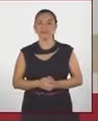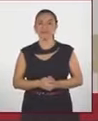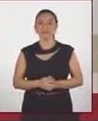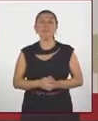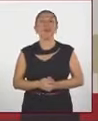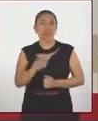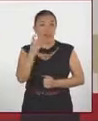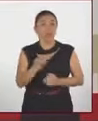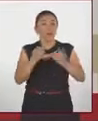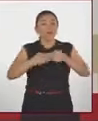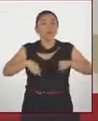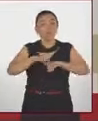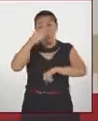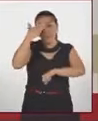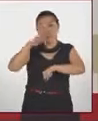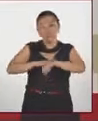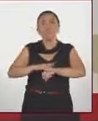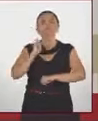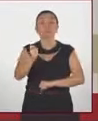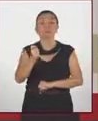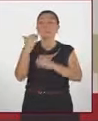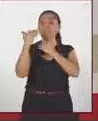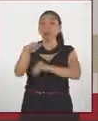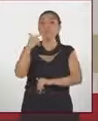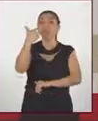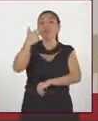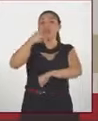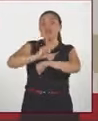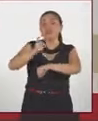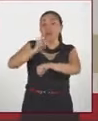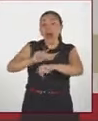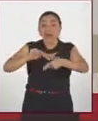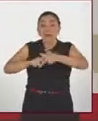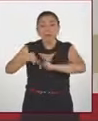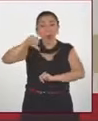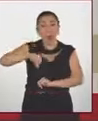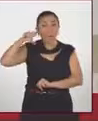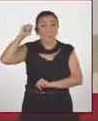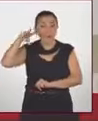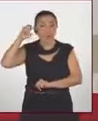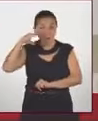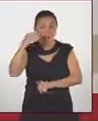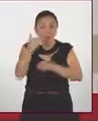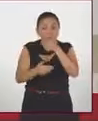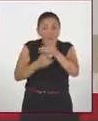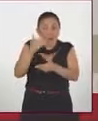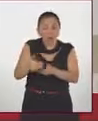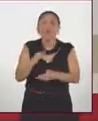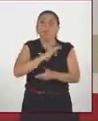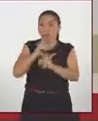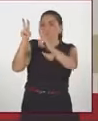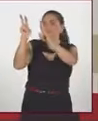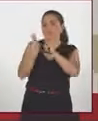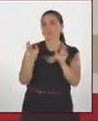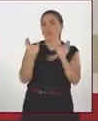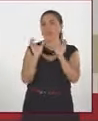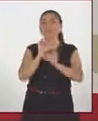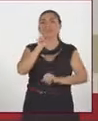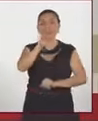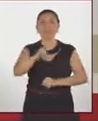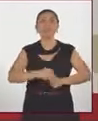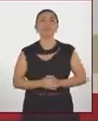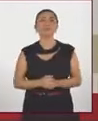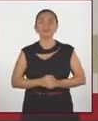Es importante mencionarles que cuentan con 7 días naturales a partir de esta fecha de transmisión en vivo para obtener su